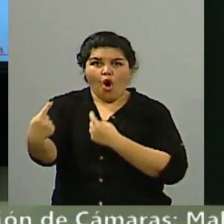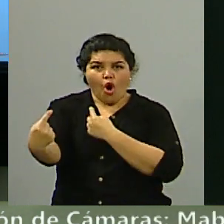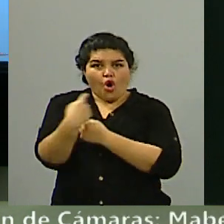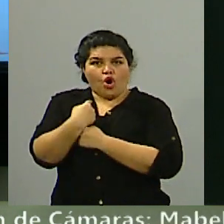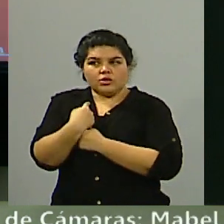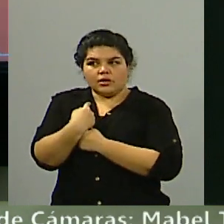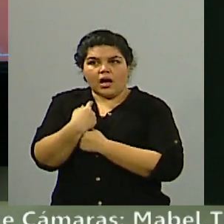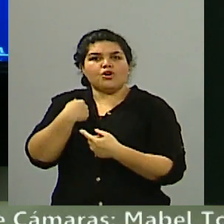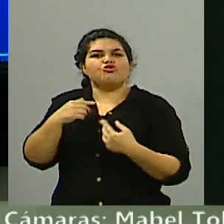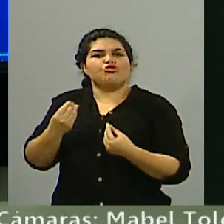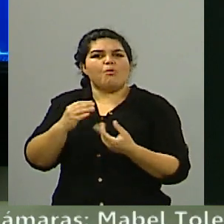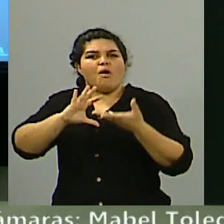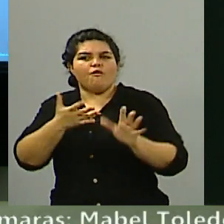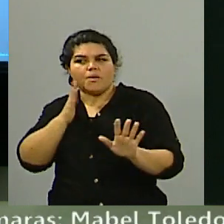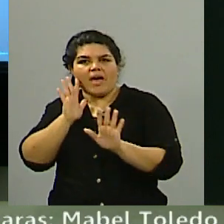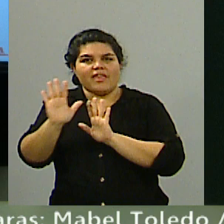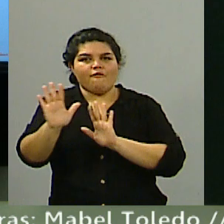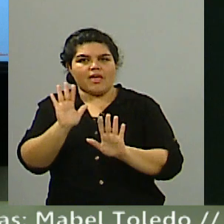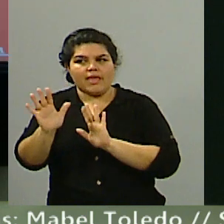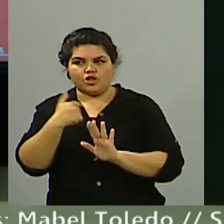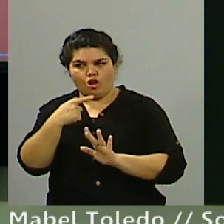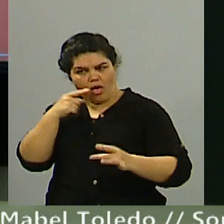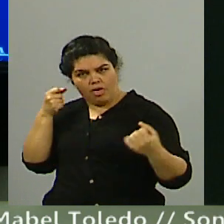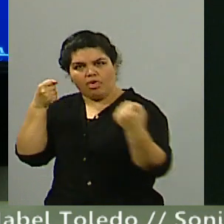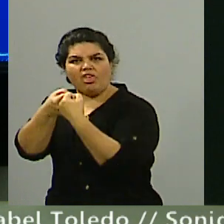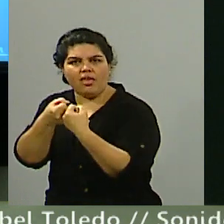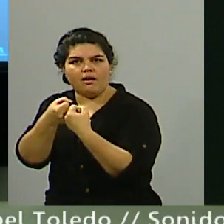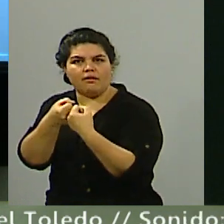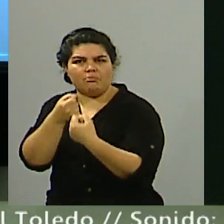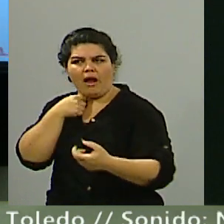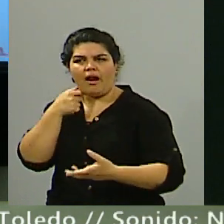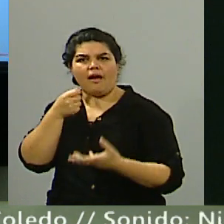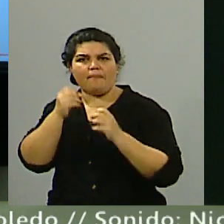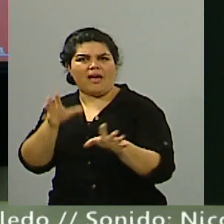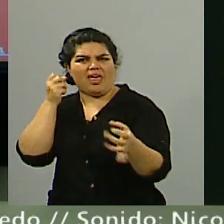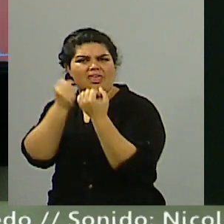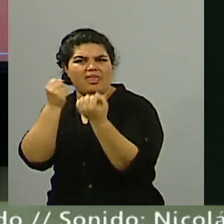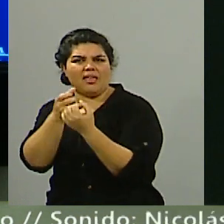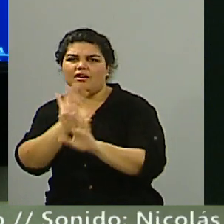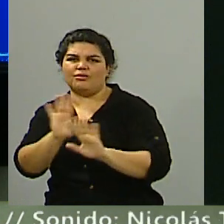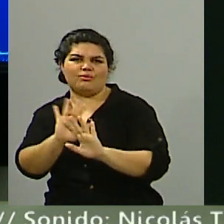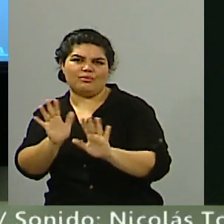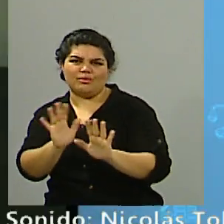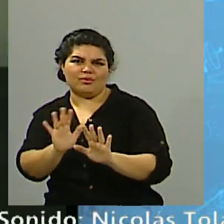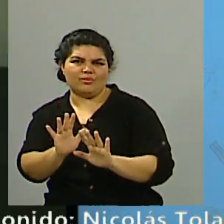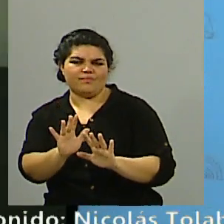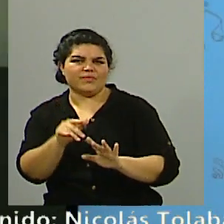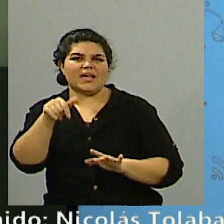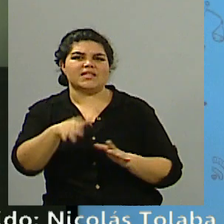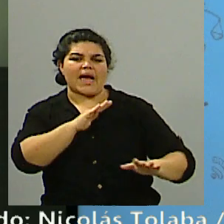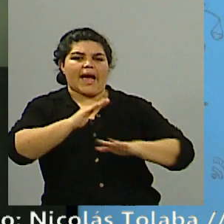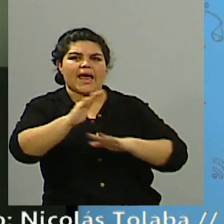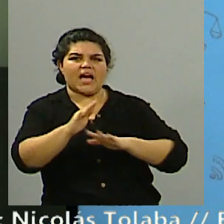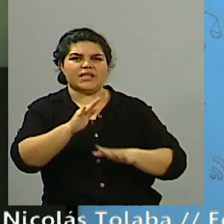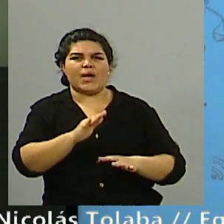me voy a defender, o sea, ¿qué voy a hacer? No necesariamente implica una pelea. No es violento el karate, a eso quería decir. Y